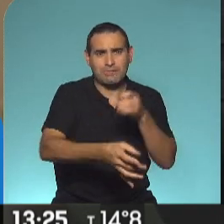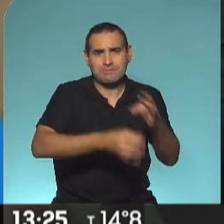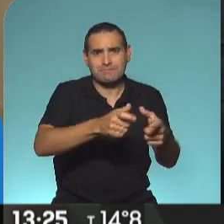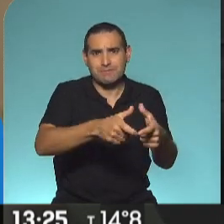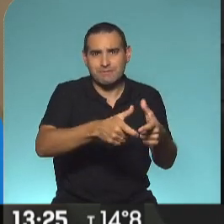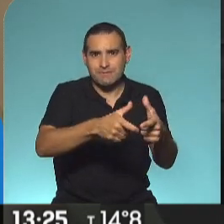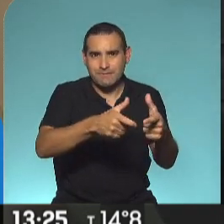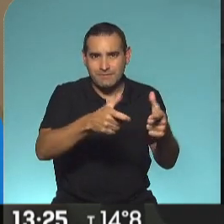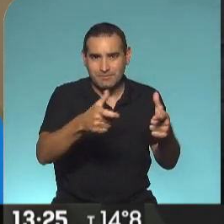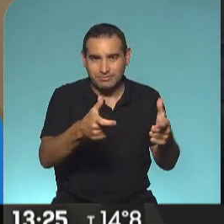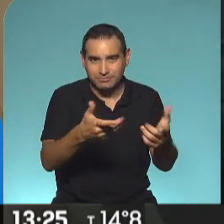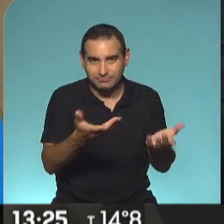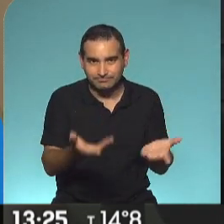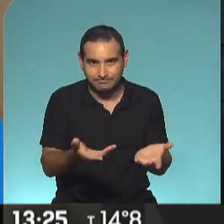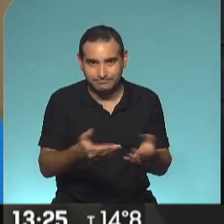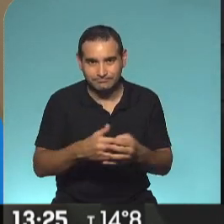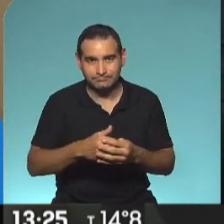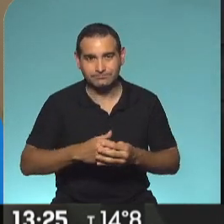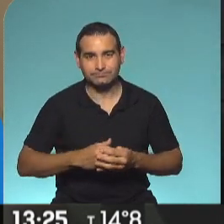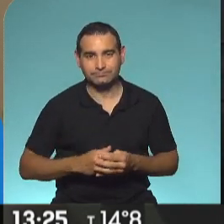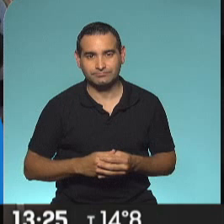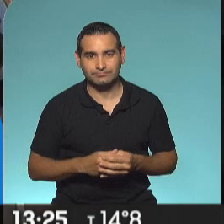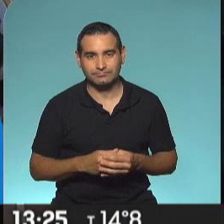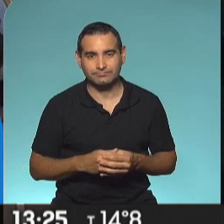zona más